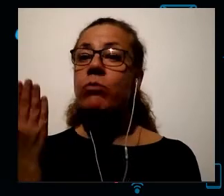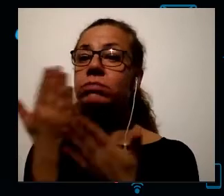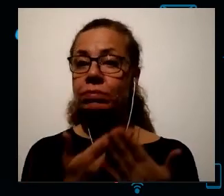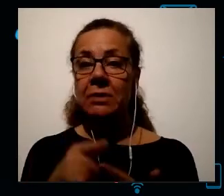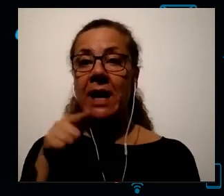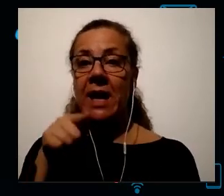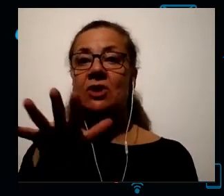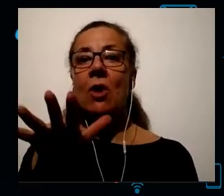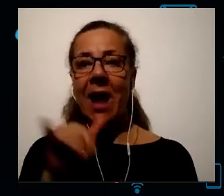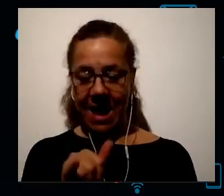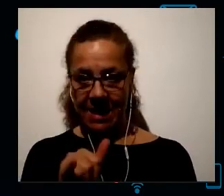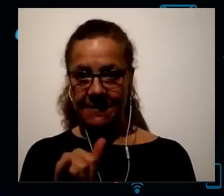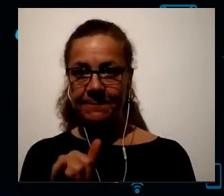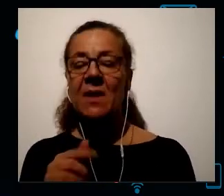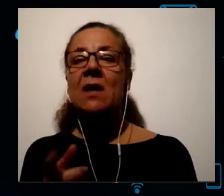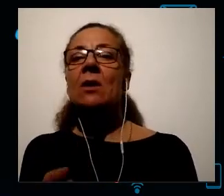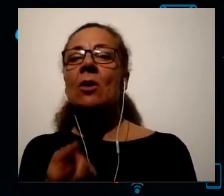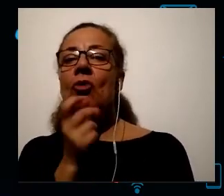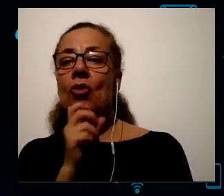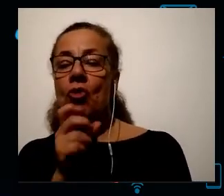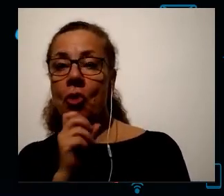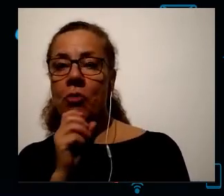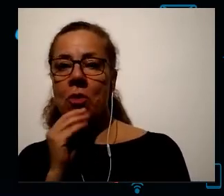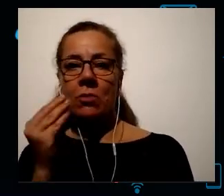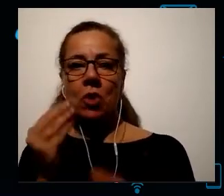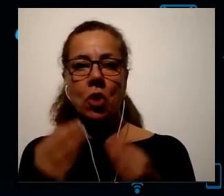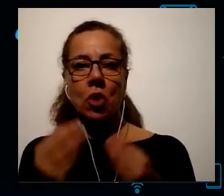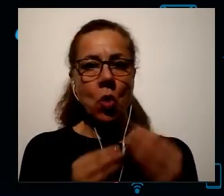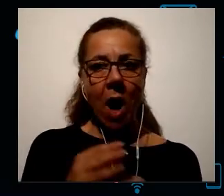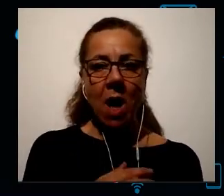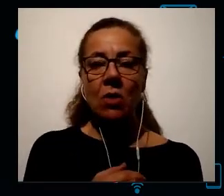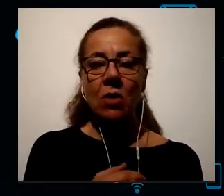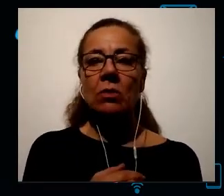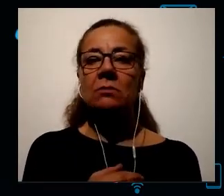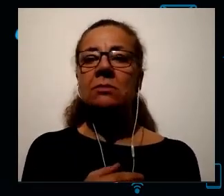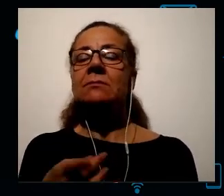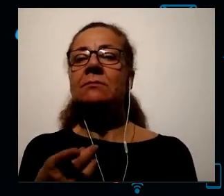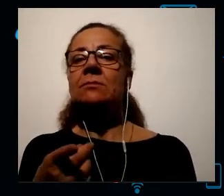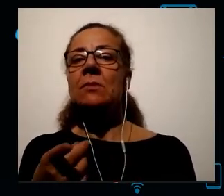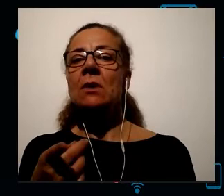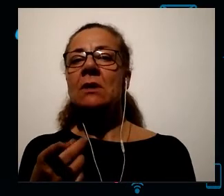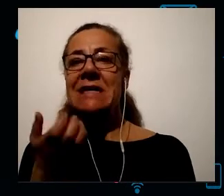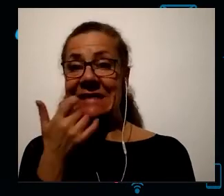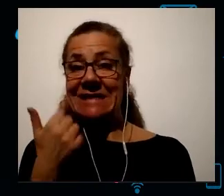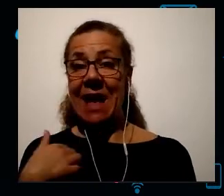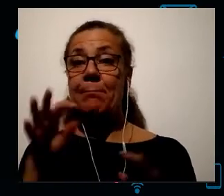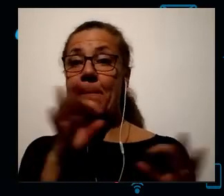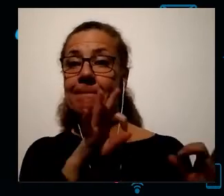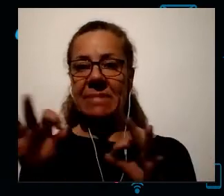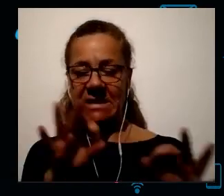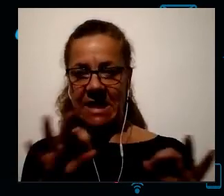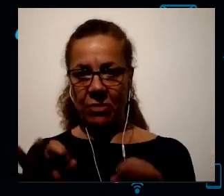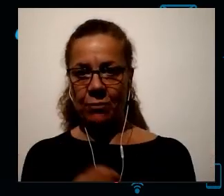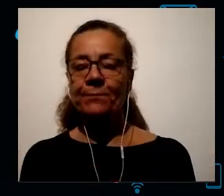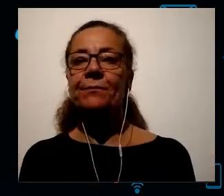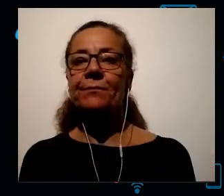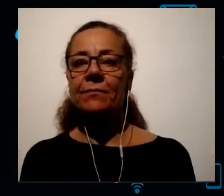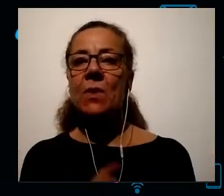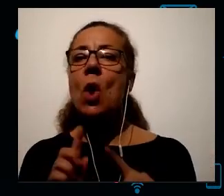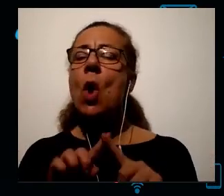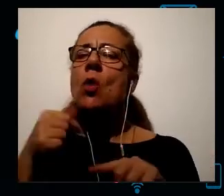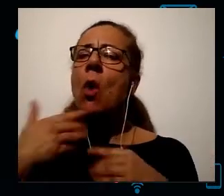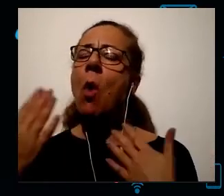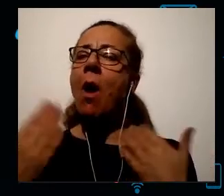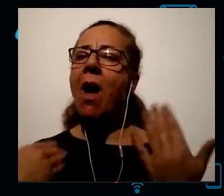como como lo manifiesto bueno pues hay un sistema pensado o previsto para que eso sea así luego cuando hablamos